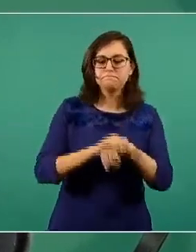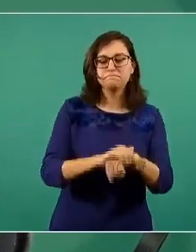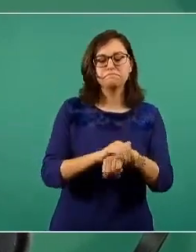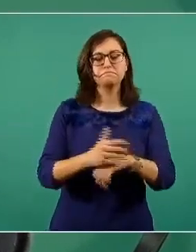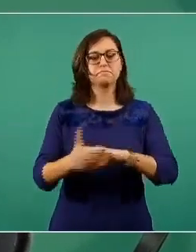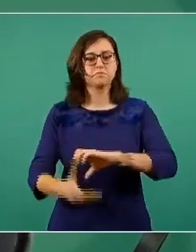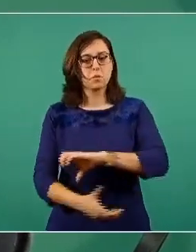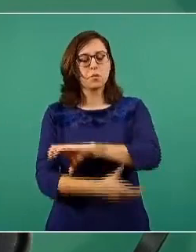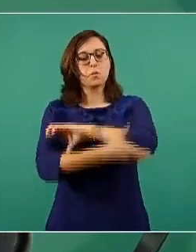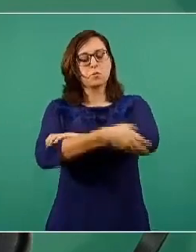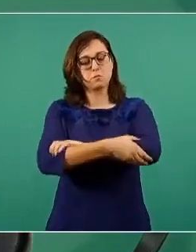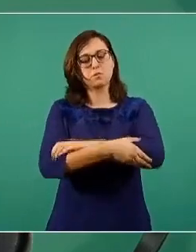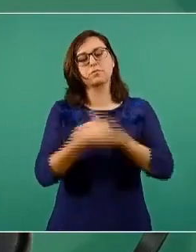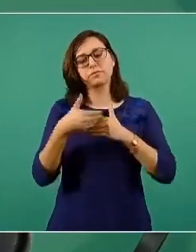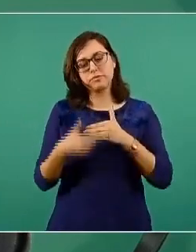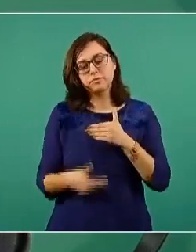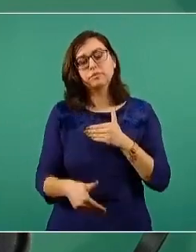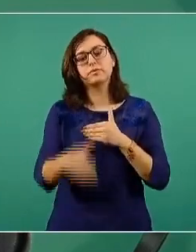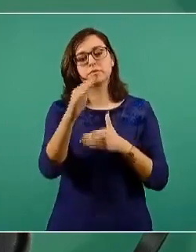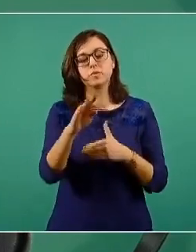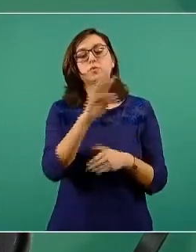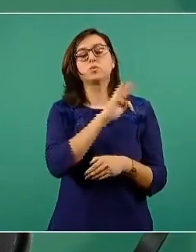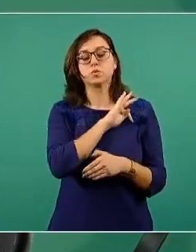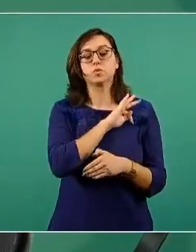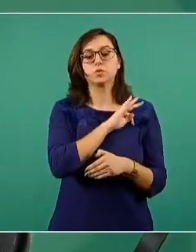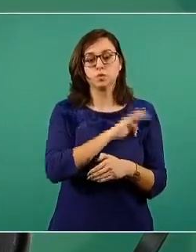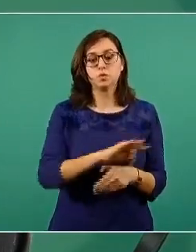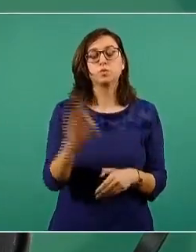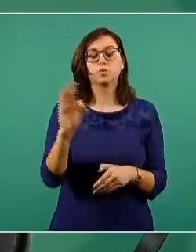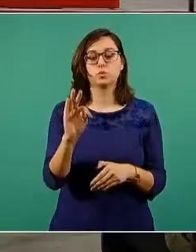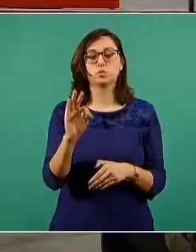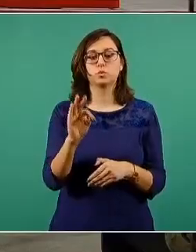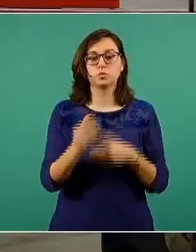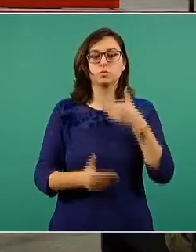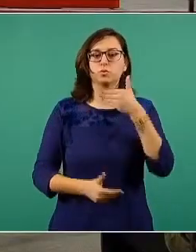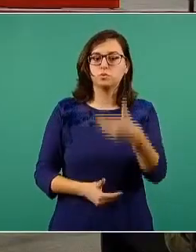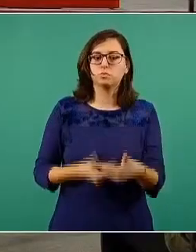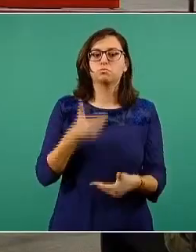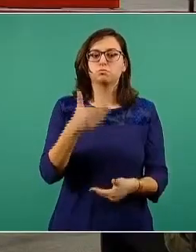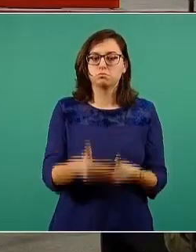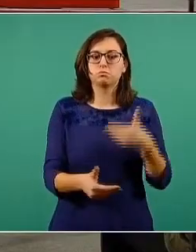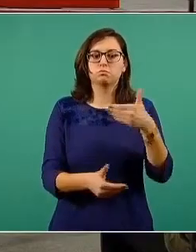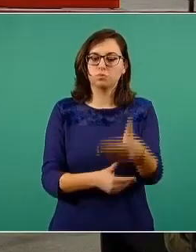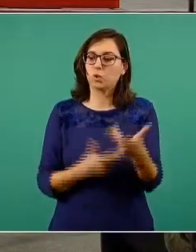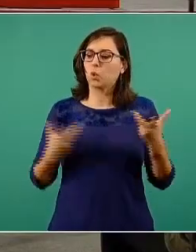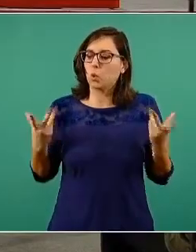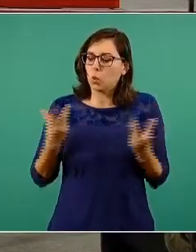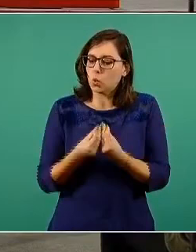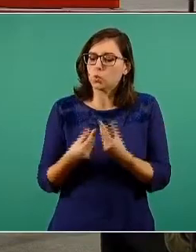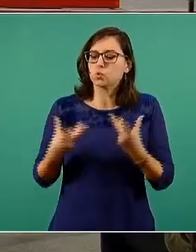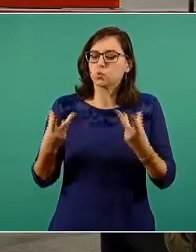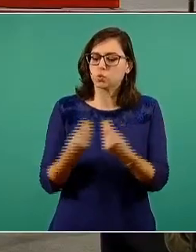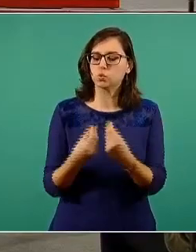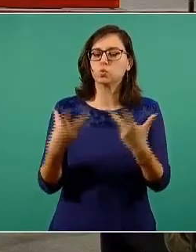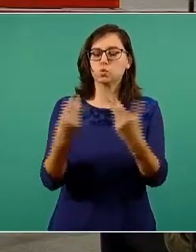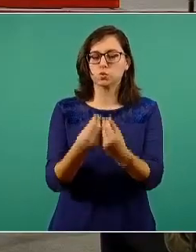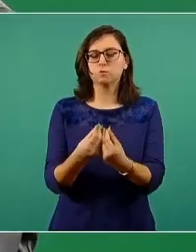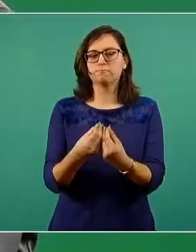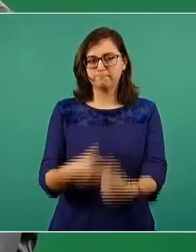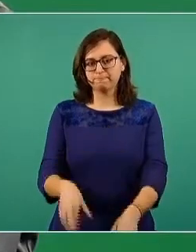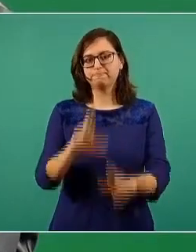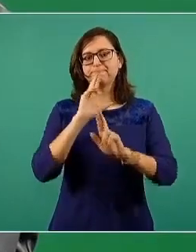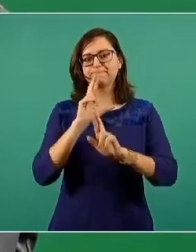solidaria, que nos va a permitir y nos lo ha permitido hasta el momento ir construyendo juntos una mejor